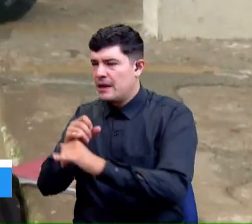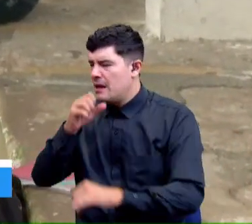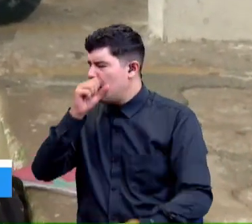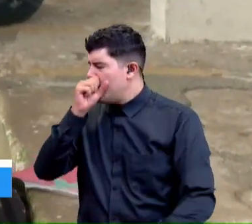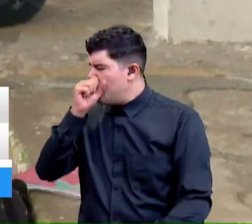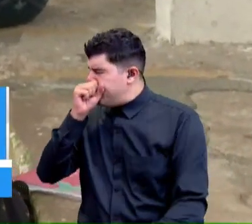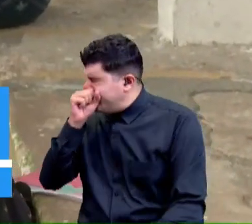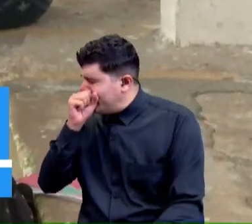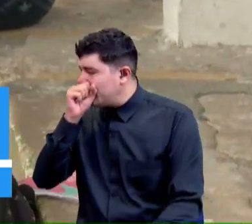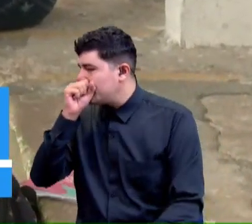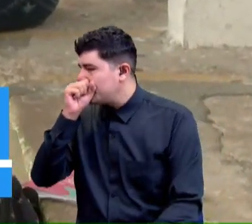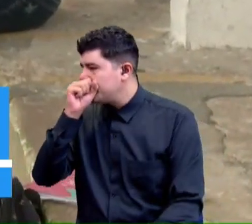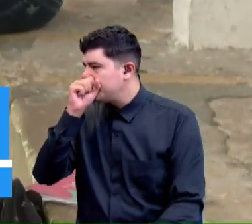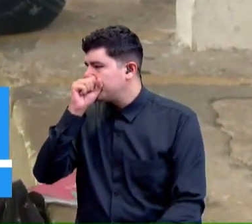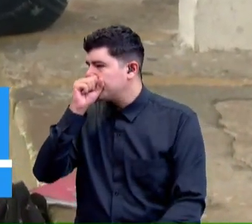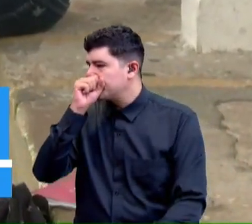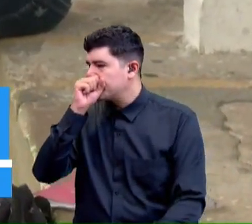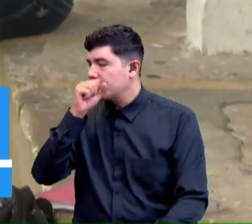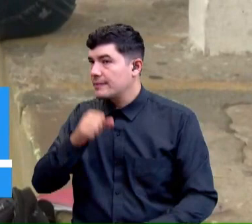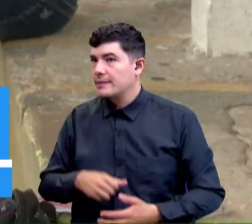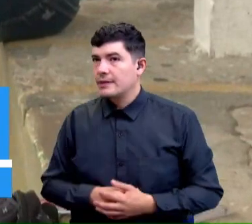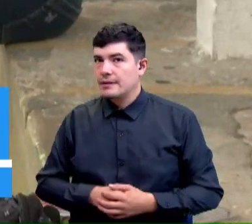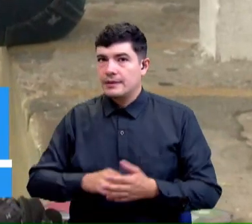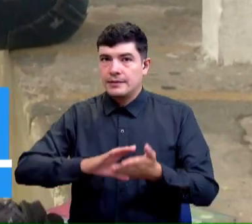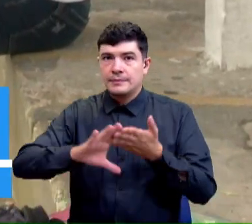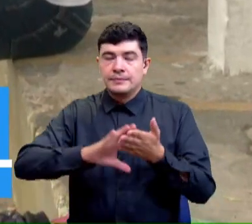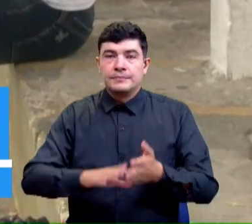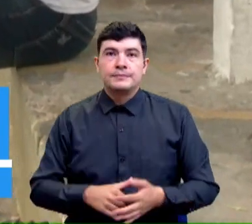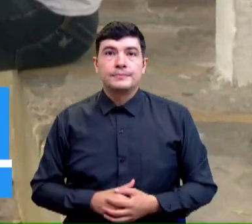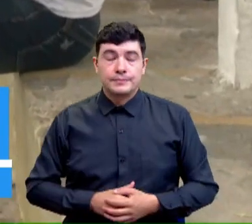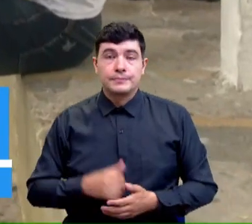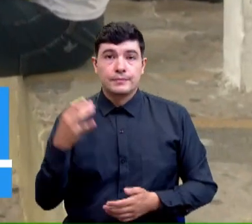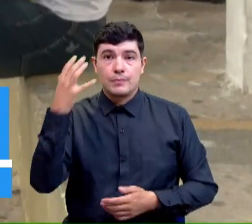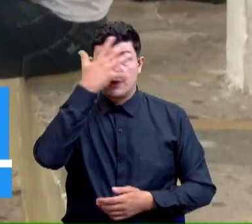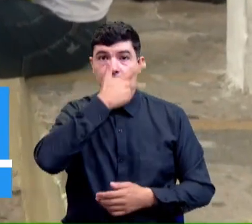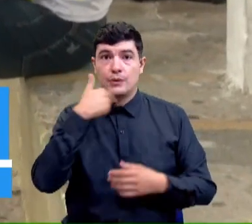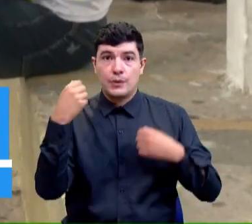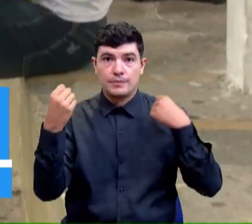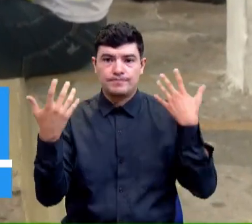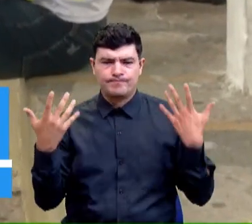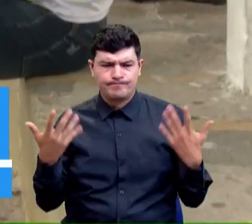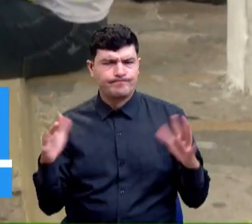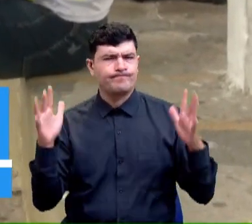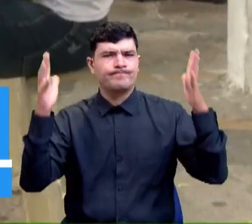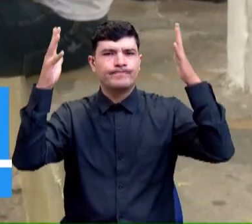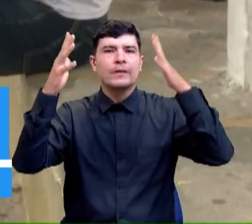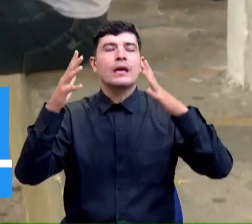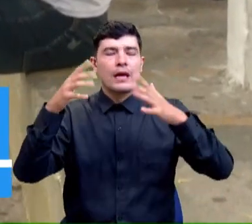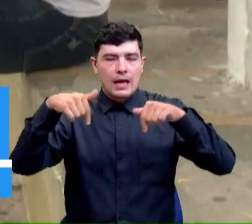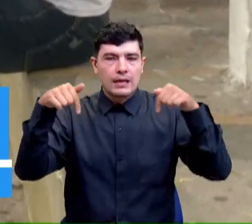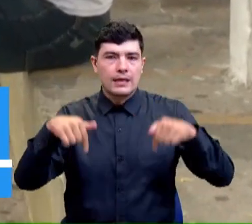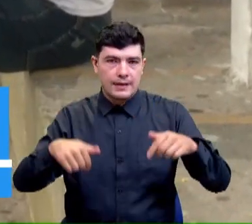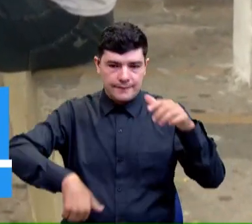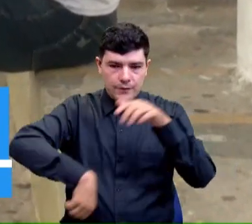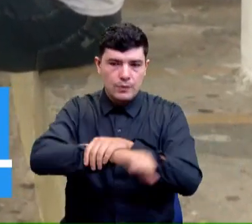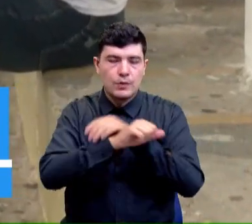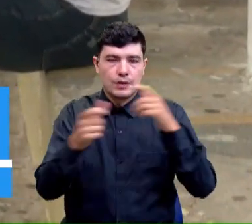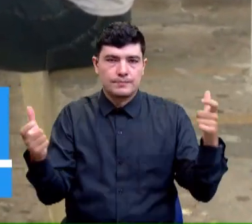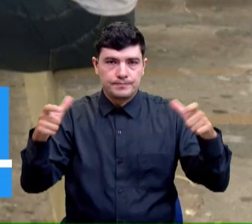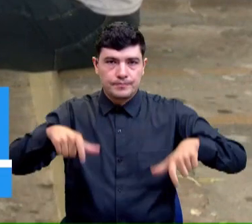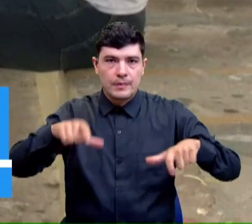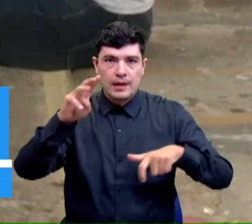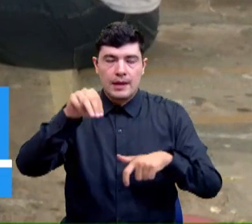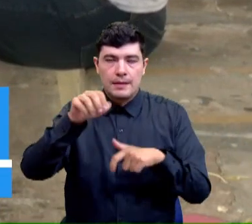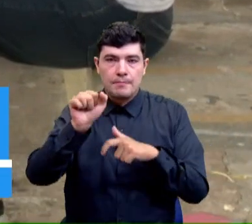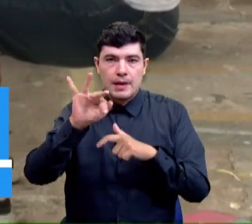de Venezuela, de Ecuador, de Perú, pero es una muy bonita fiesta la que vivimos acá en la cancha Marte de la ciudad bonita.